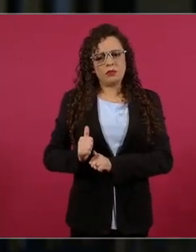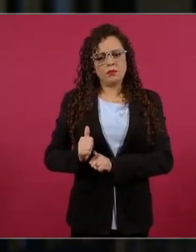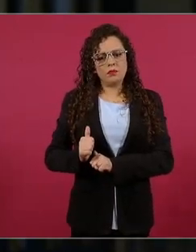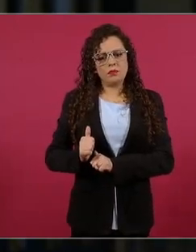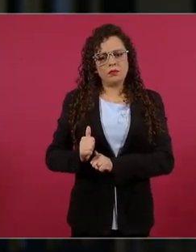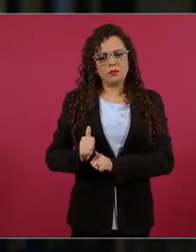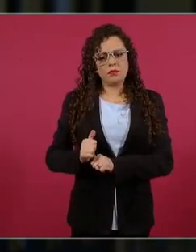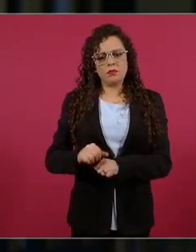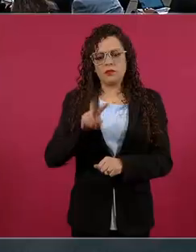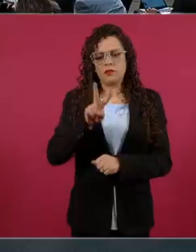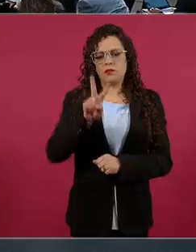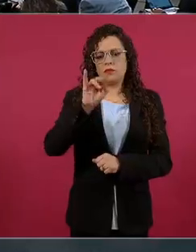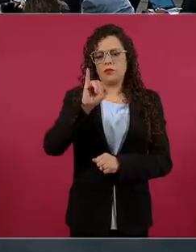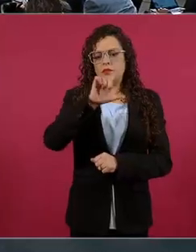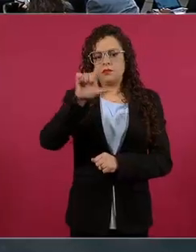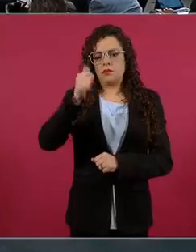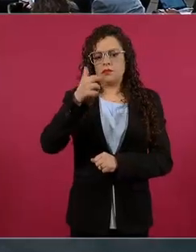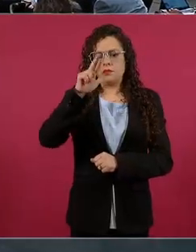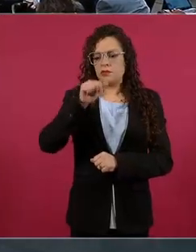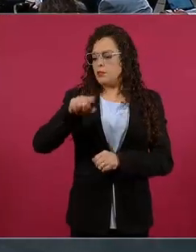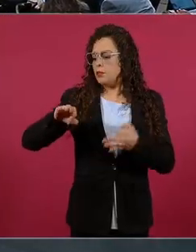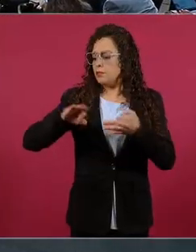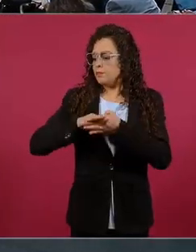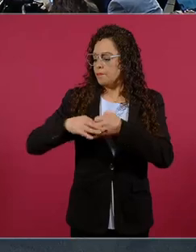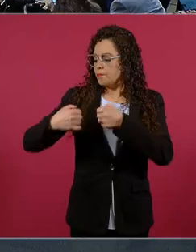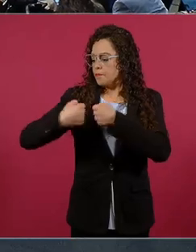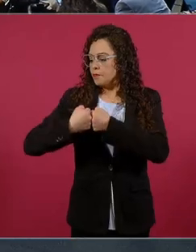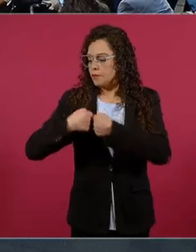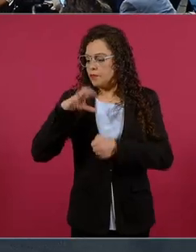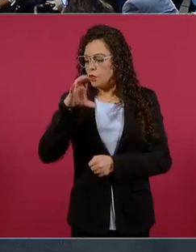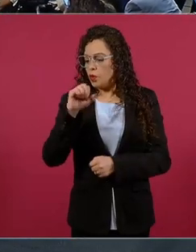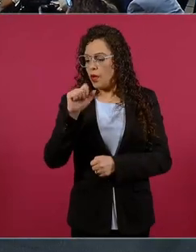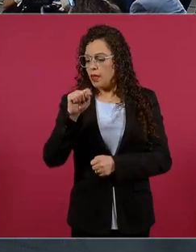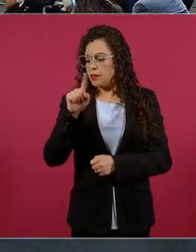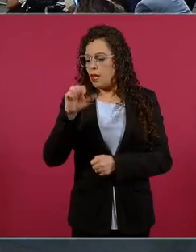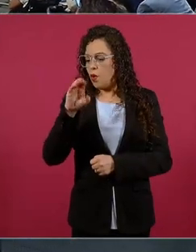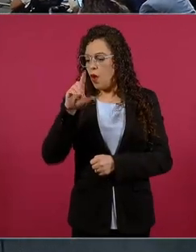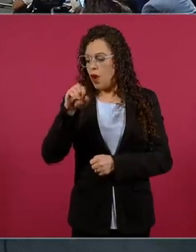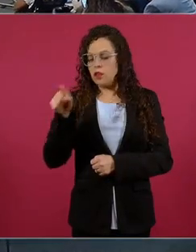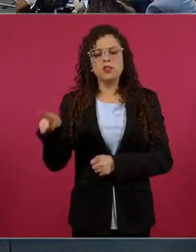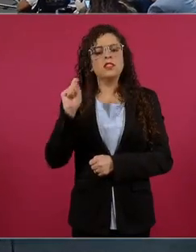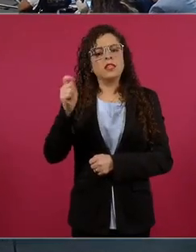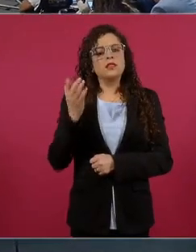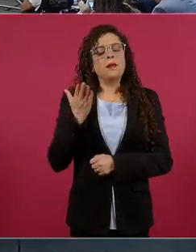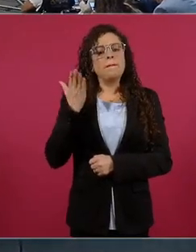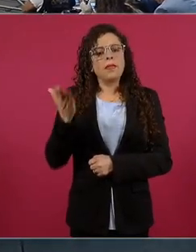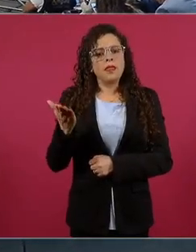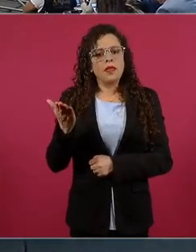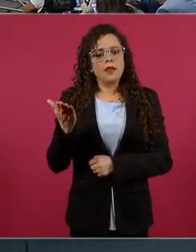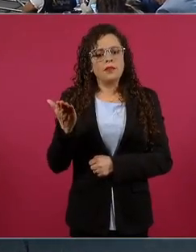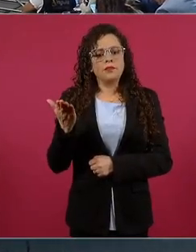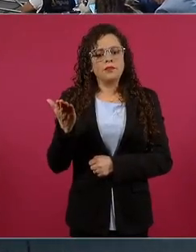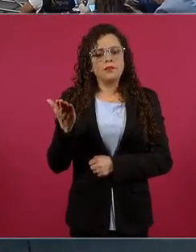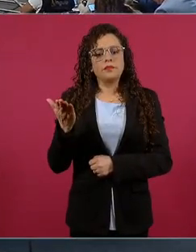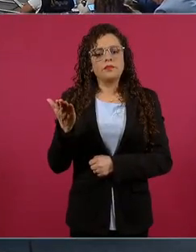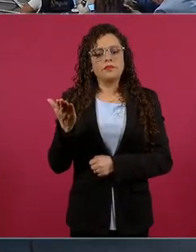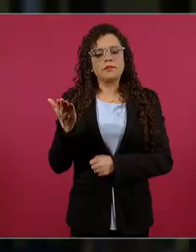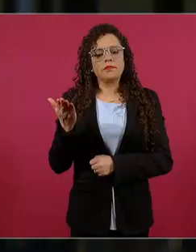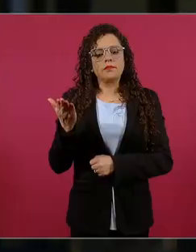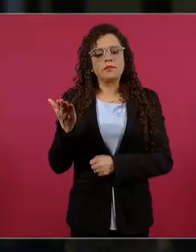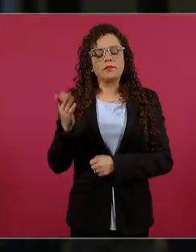se encuentra a un lado de Coatzacoalcos. Ellos lo que demandan es un paso de un lado a otro del